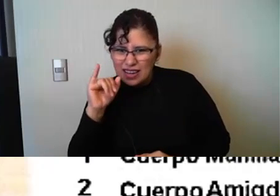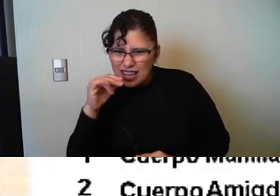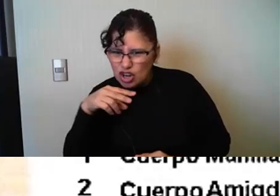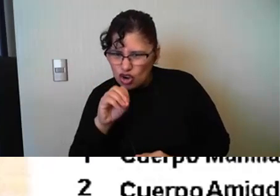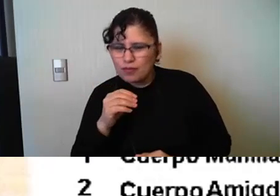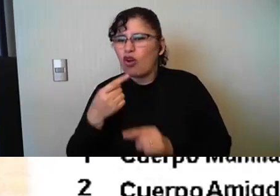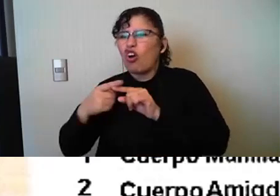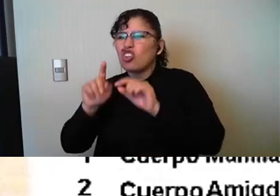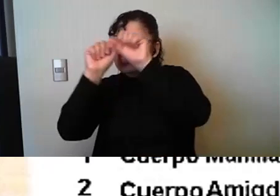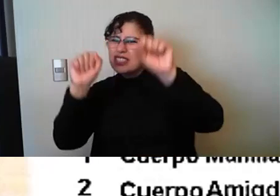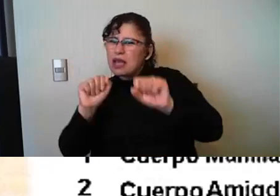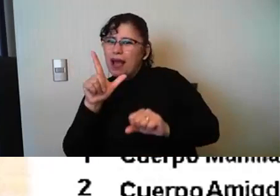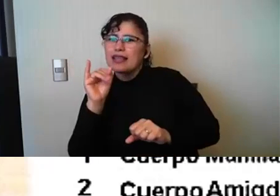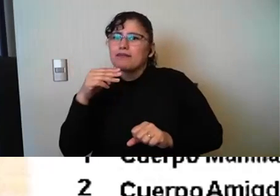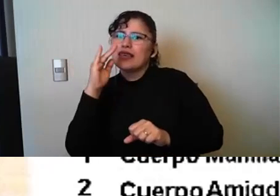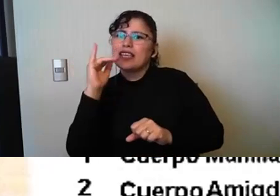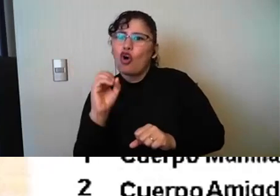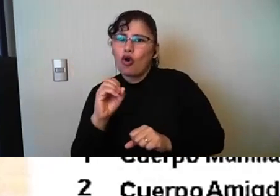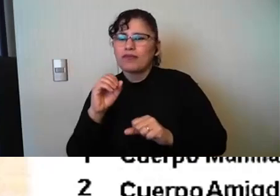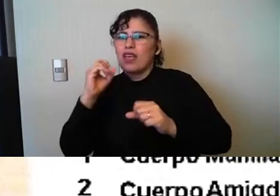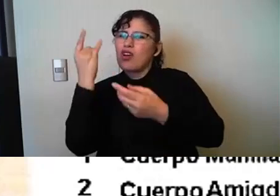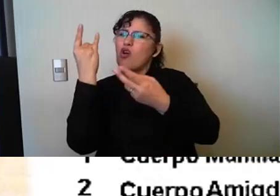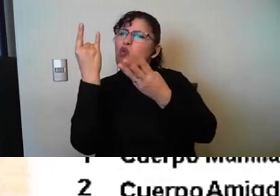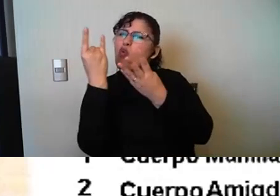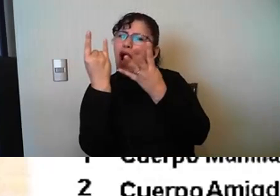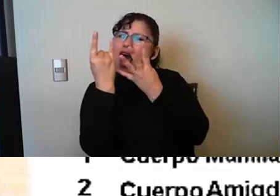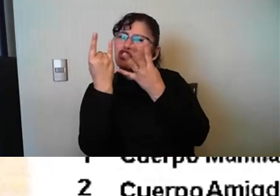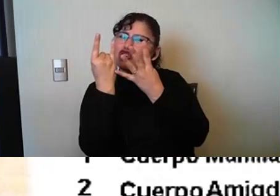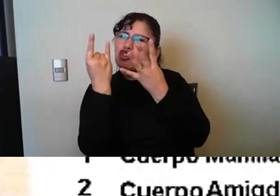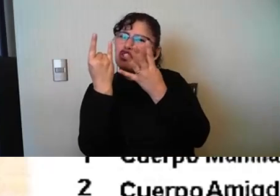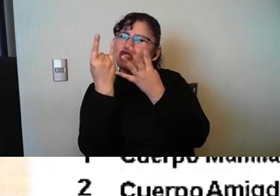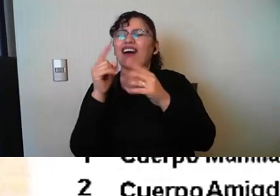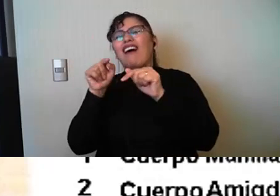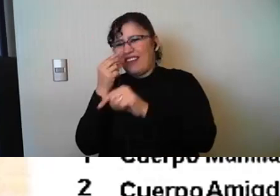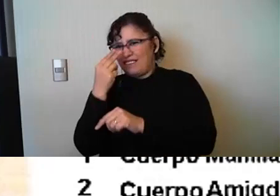ver nosotros esto en la unidad número 4, finales de diciembre.